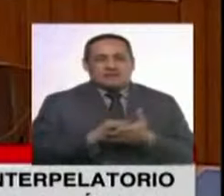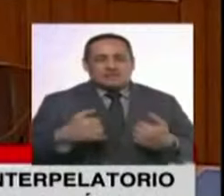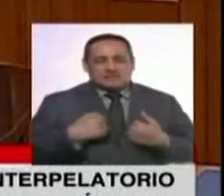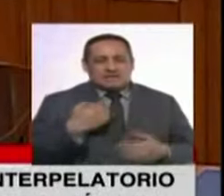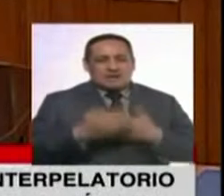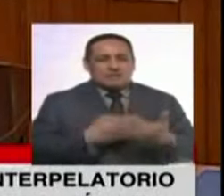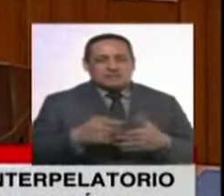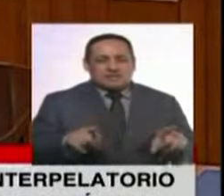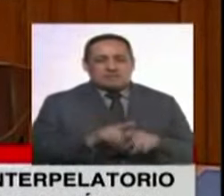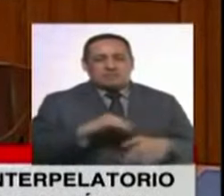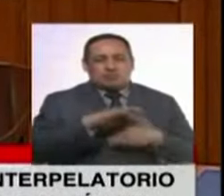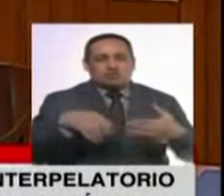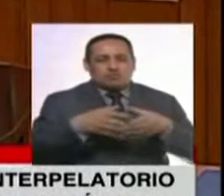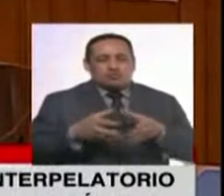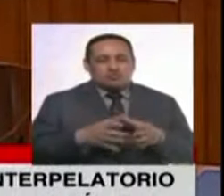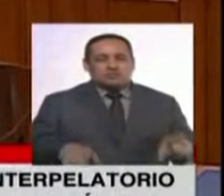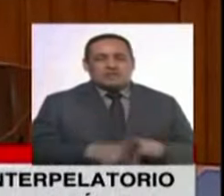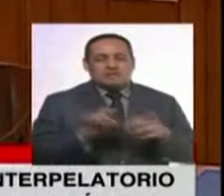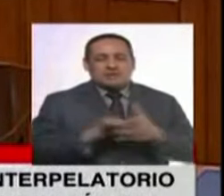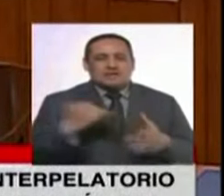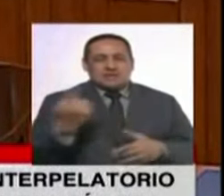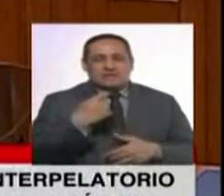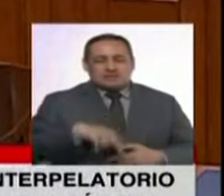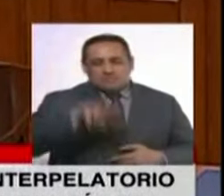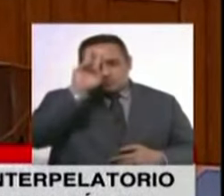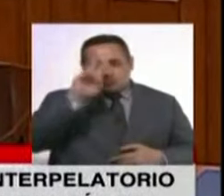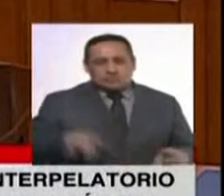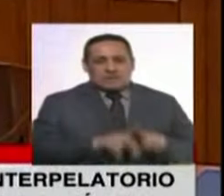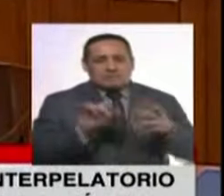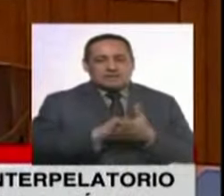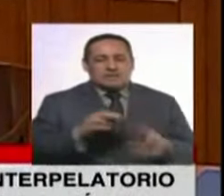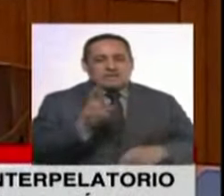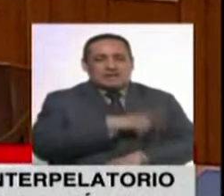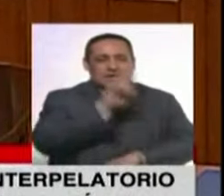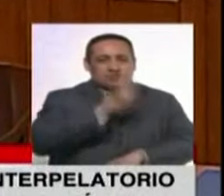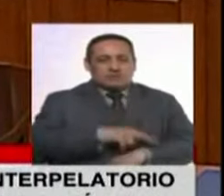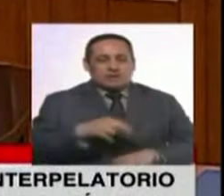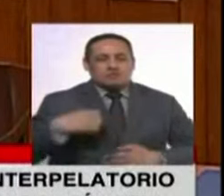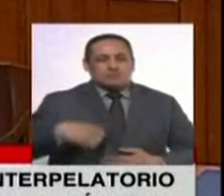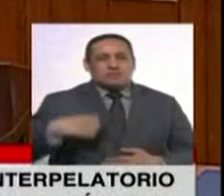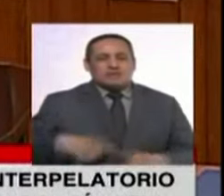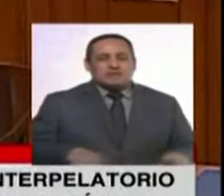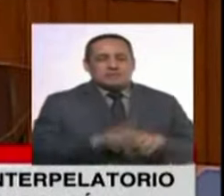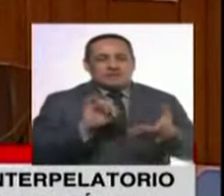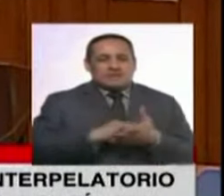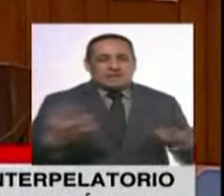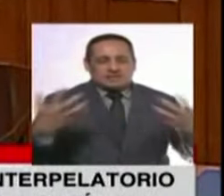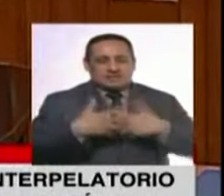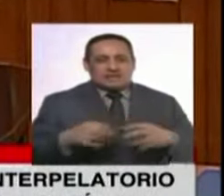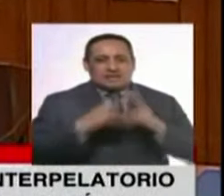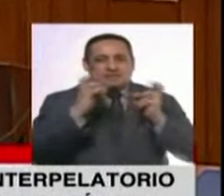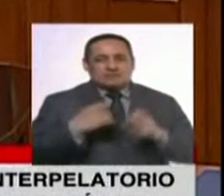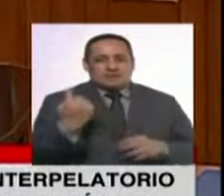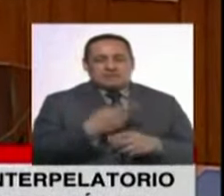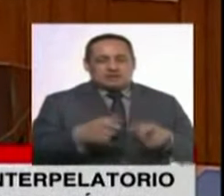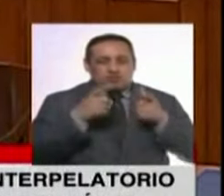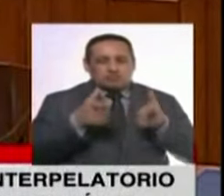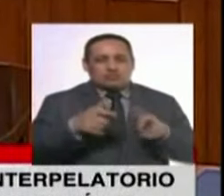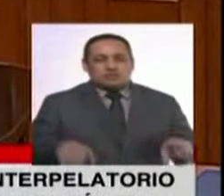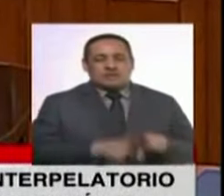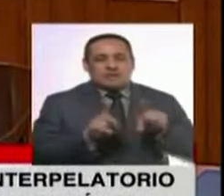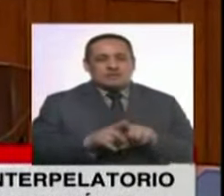constante por todos los sectores y entidades a nivel nacional regional y local que integran el sistema Nacional de Seguridad